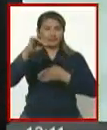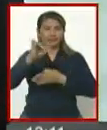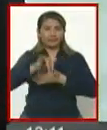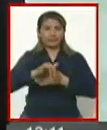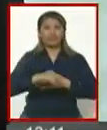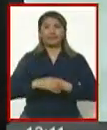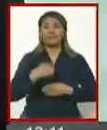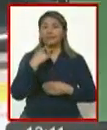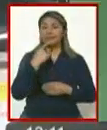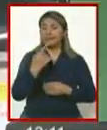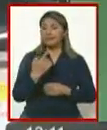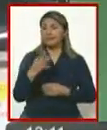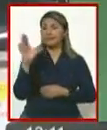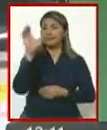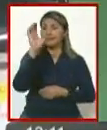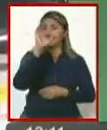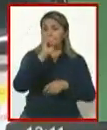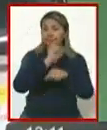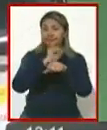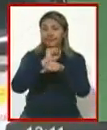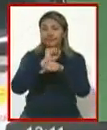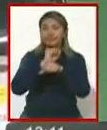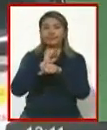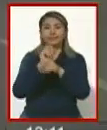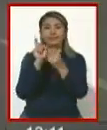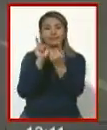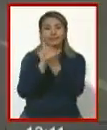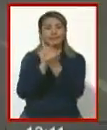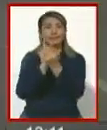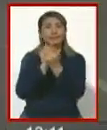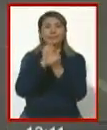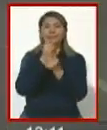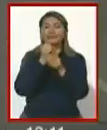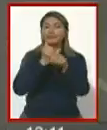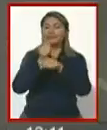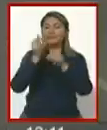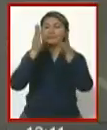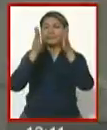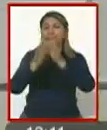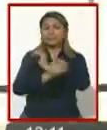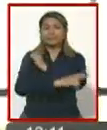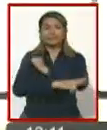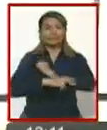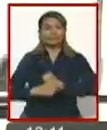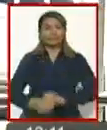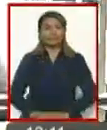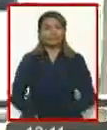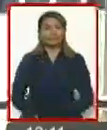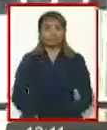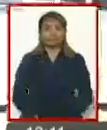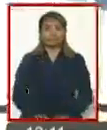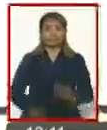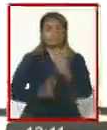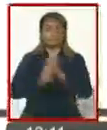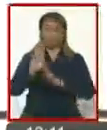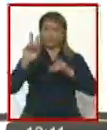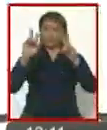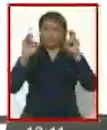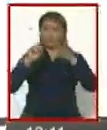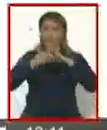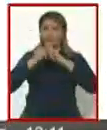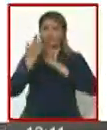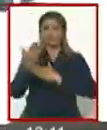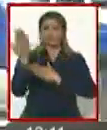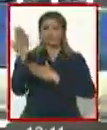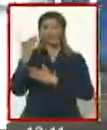de Mayo, quienes se encuentran realizando los trabajos para dar con el paradero de los atracadores. Vamos a ir con el desarrollo del tema que iniciamos